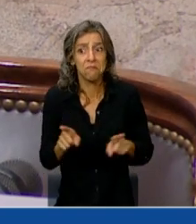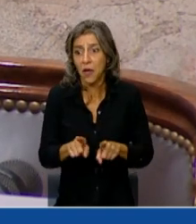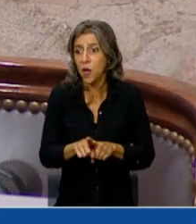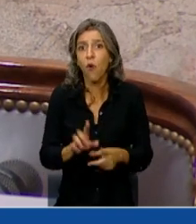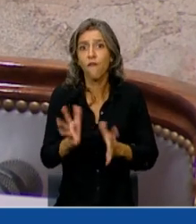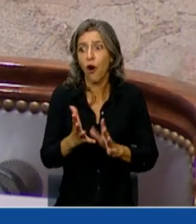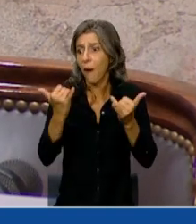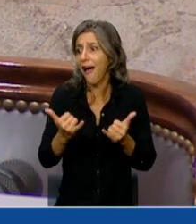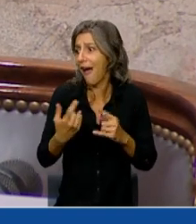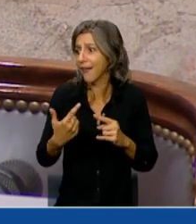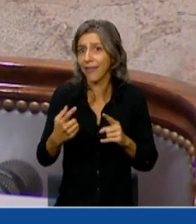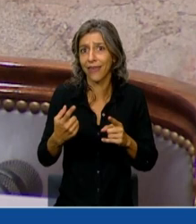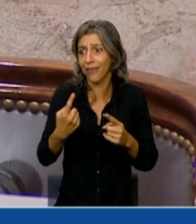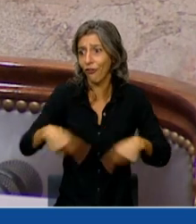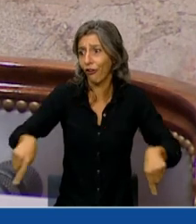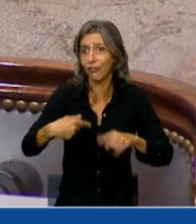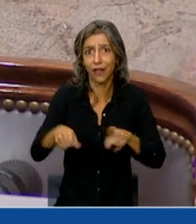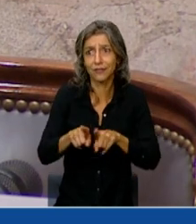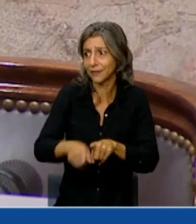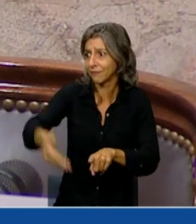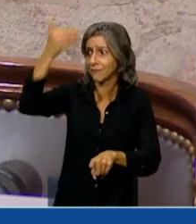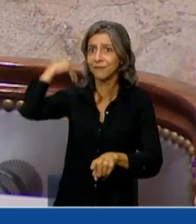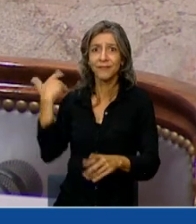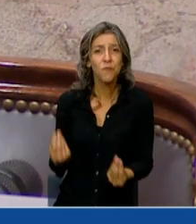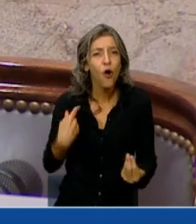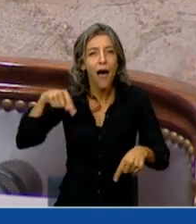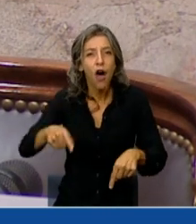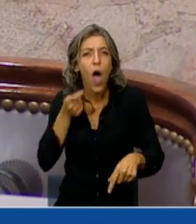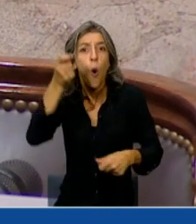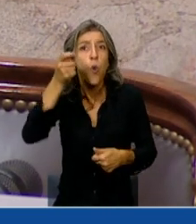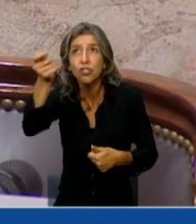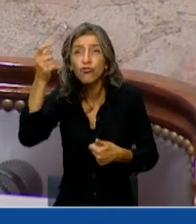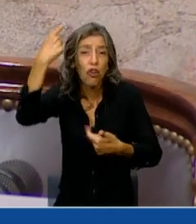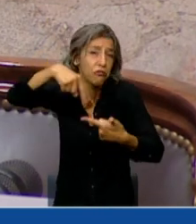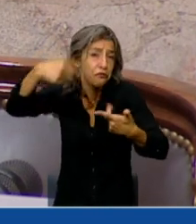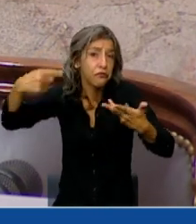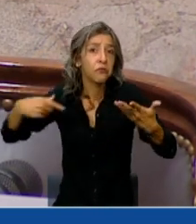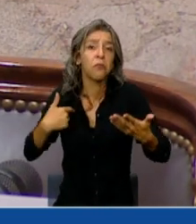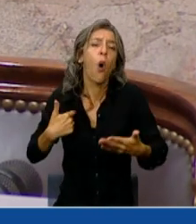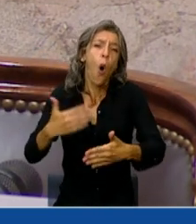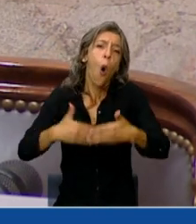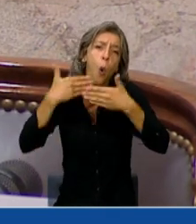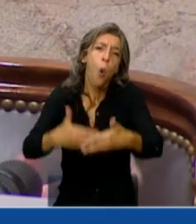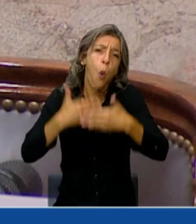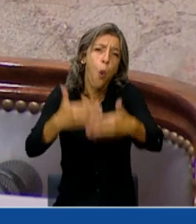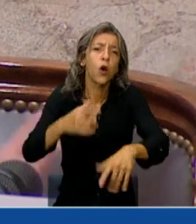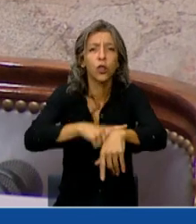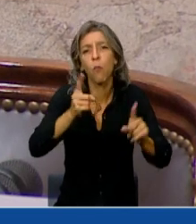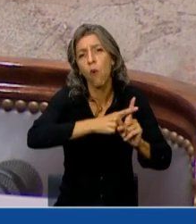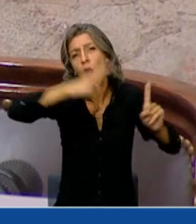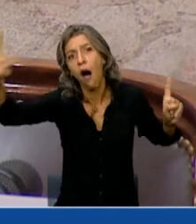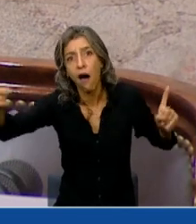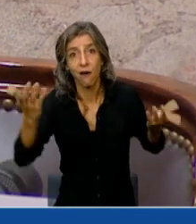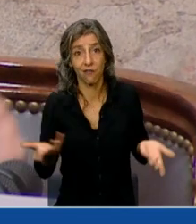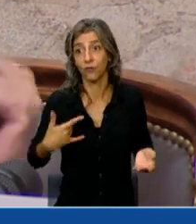están enormemente demorados, es que en estos 40 años de sucesivos gobiernos pasamos por